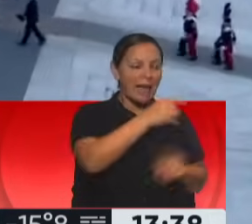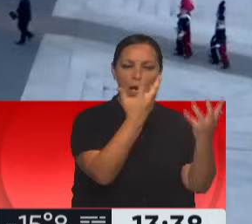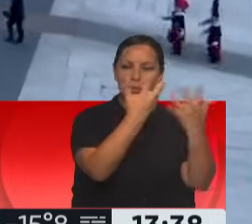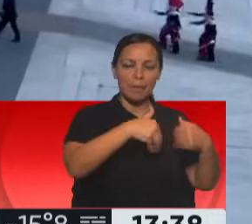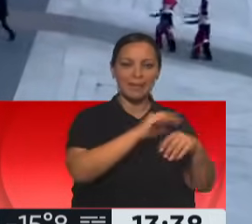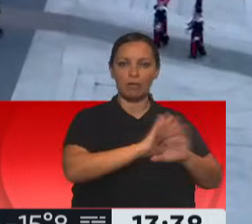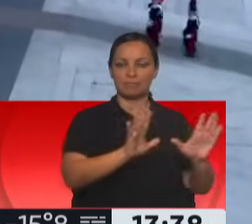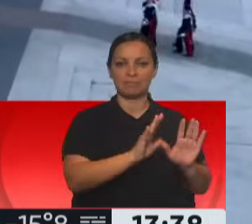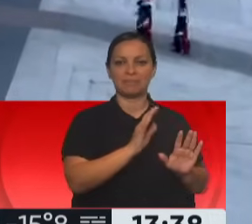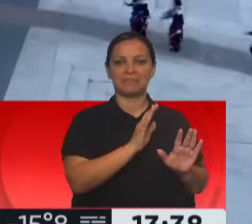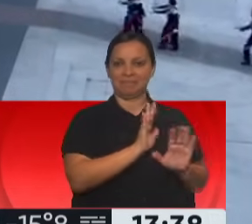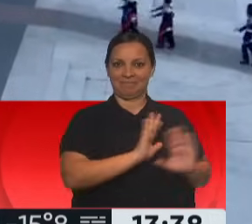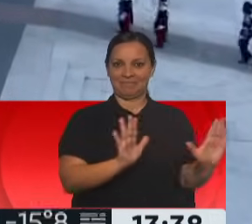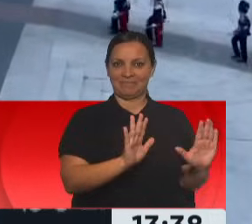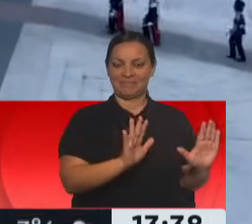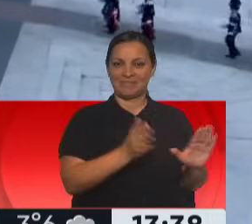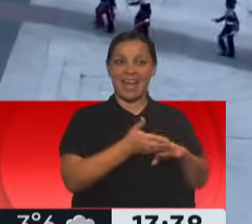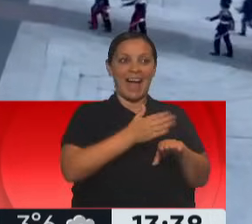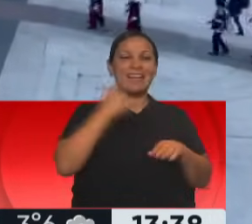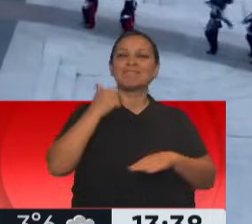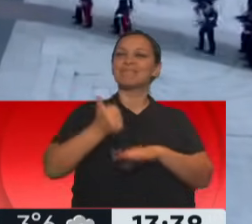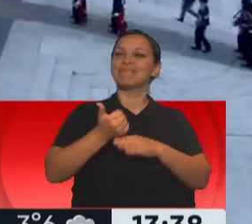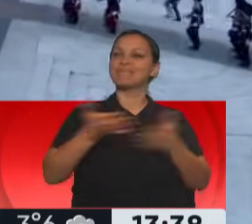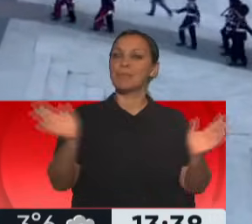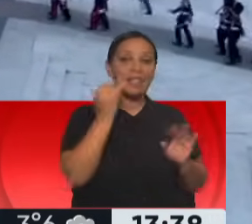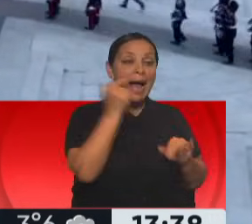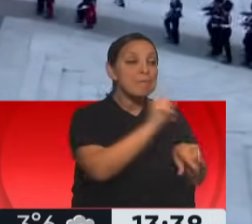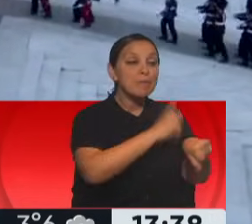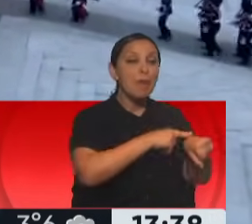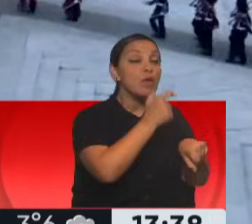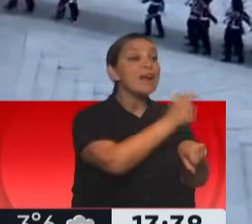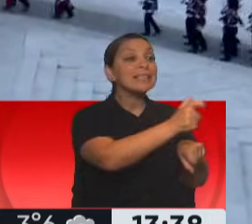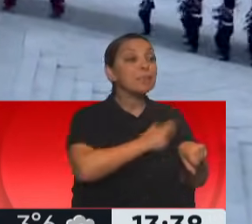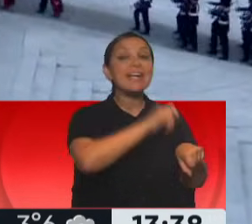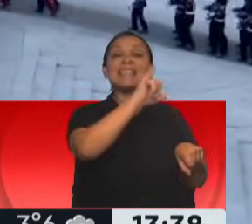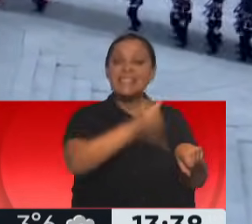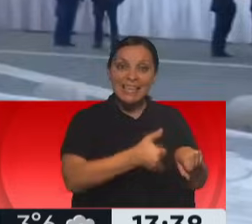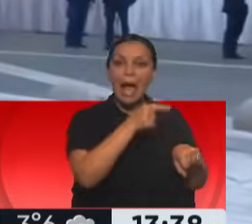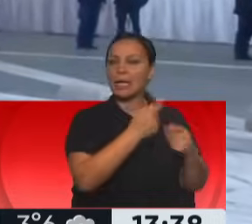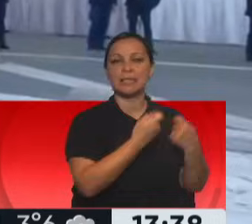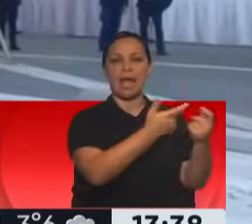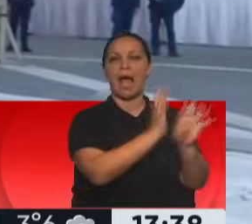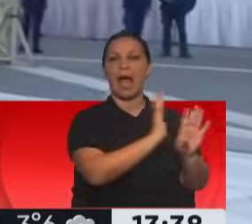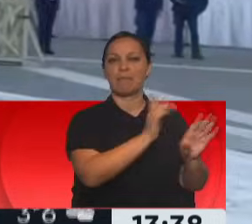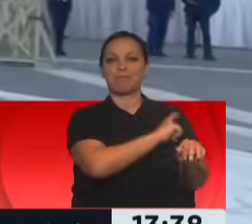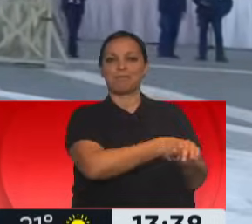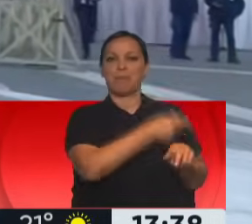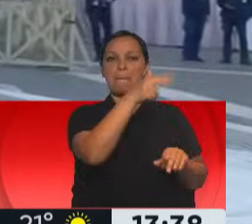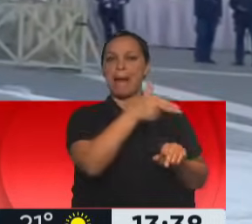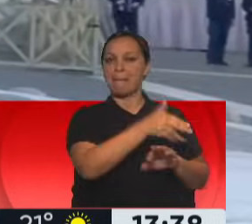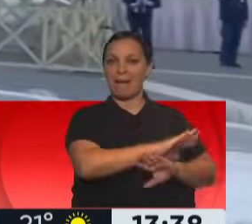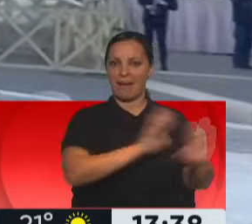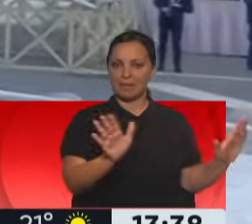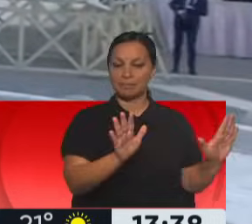papa. Incluso antes de ser proclamado en el balcón ante el mundo, él ya es el papa. Y miren, una vez